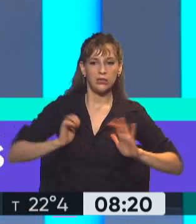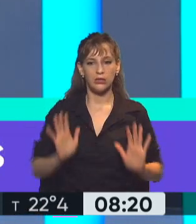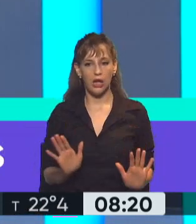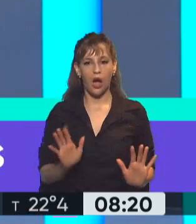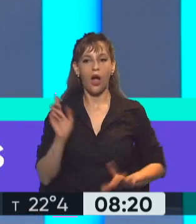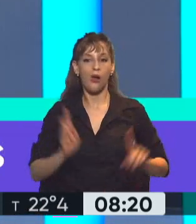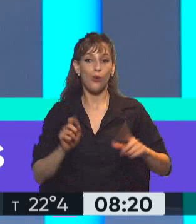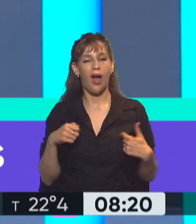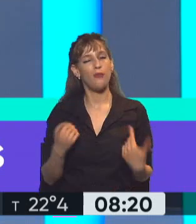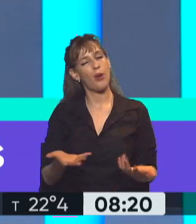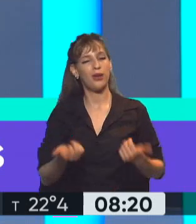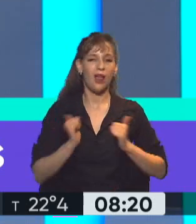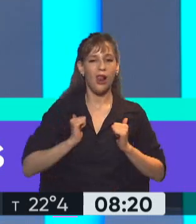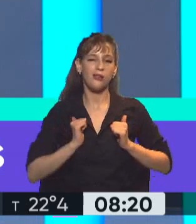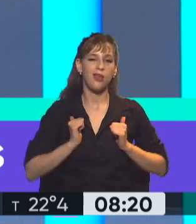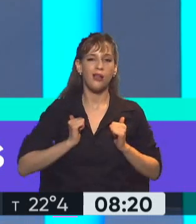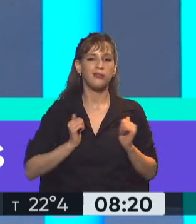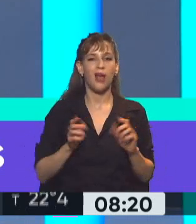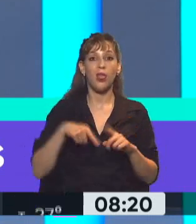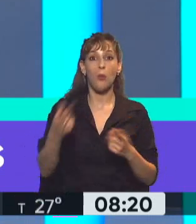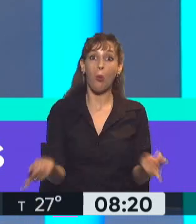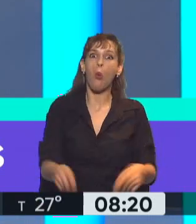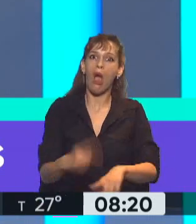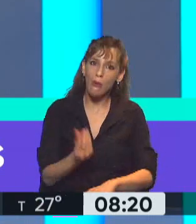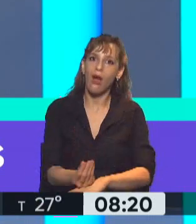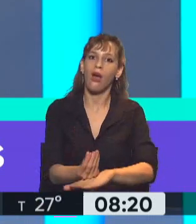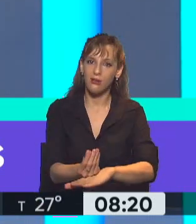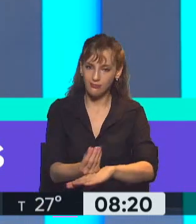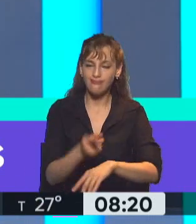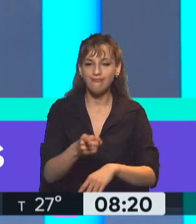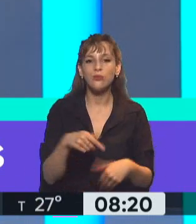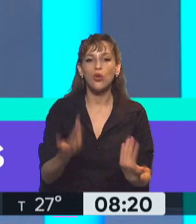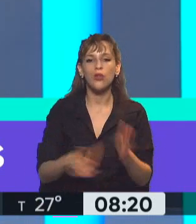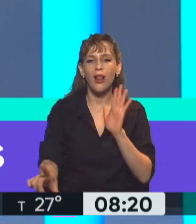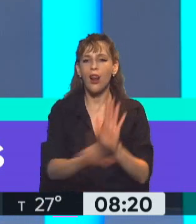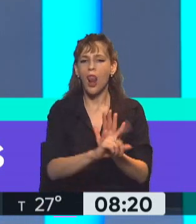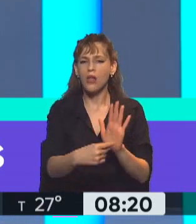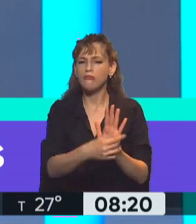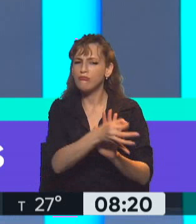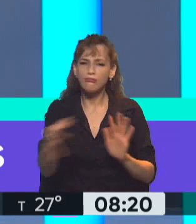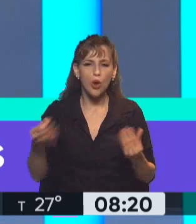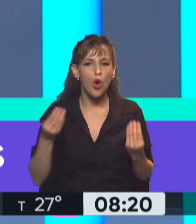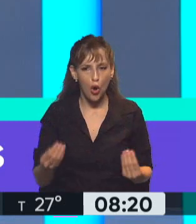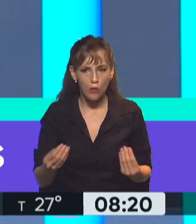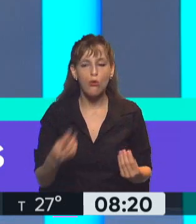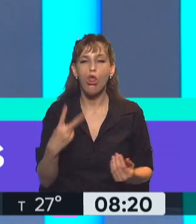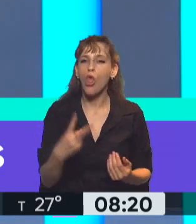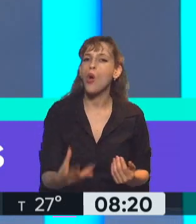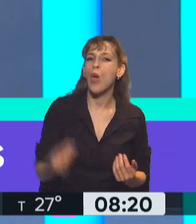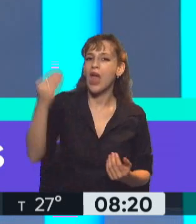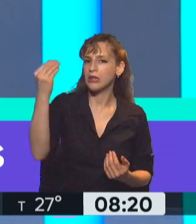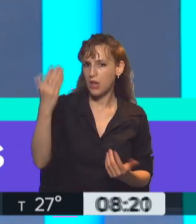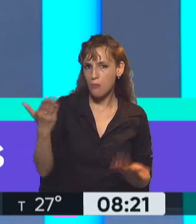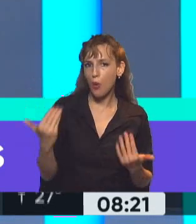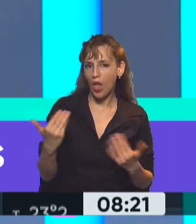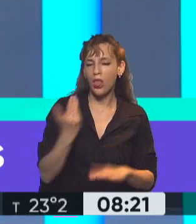muchos intendentes del oficialismo y de la oposición como queda entonces la ley bueno habrá dos reelecciones consecutivas y aunque